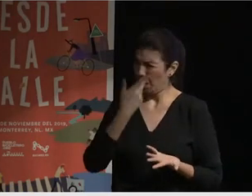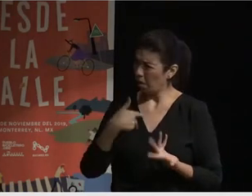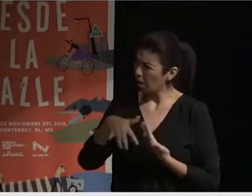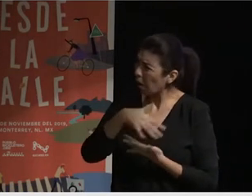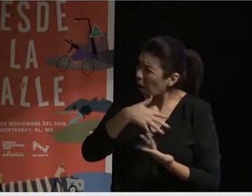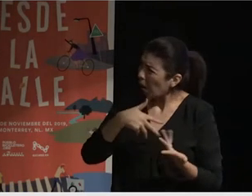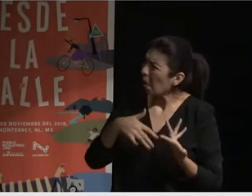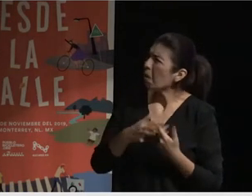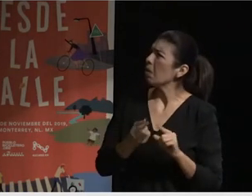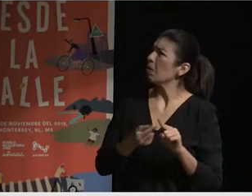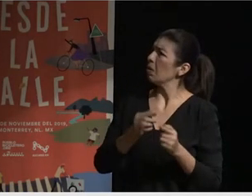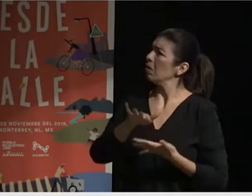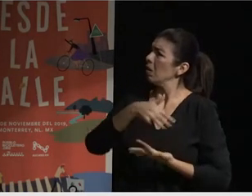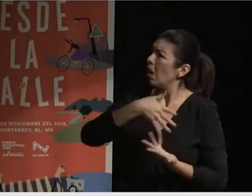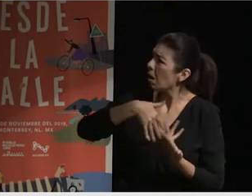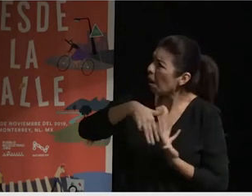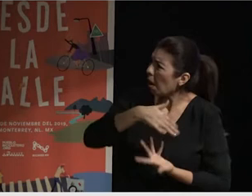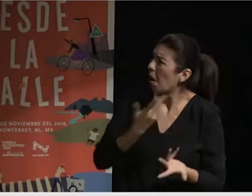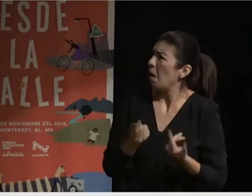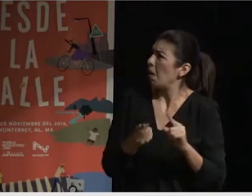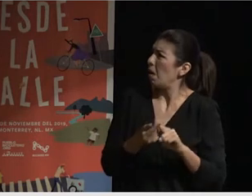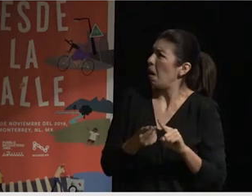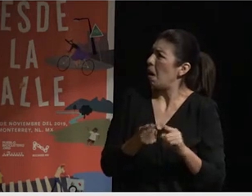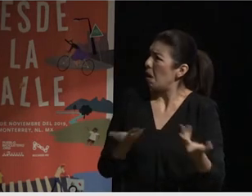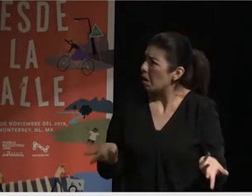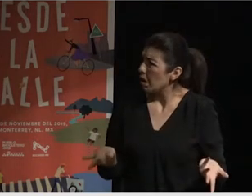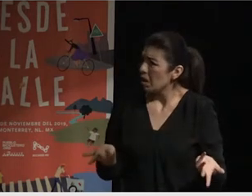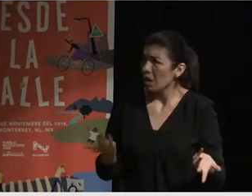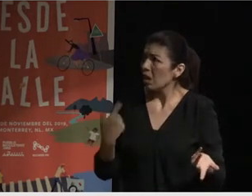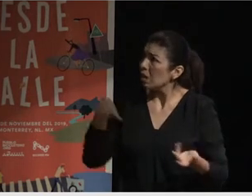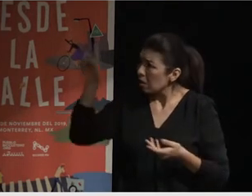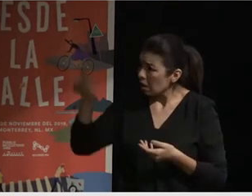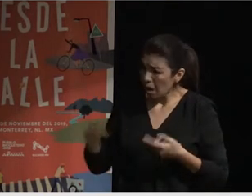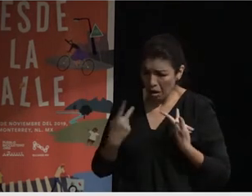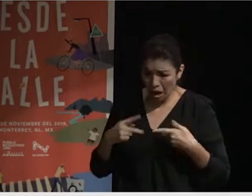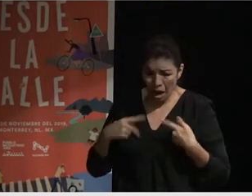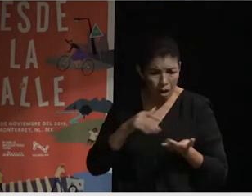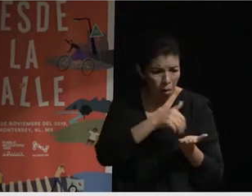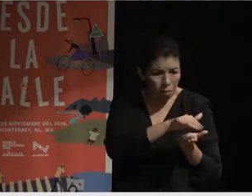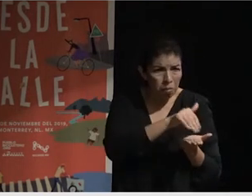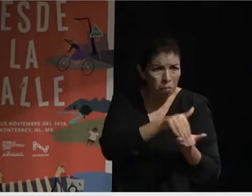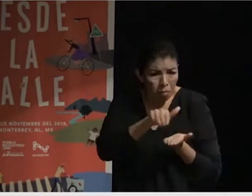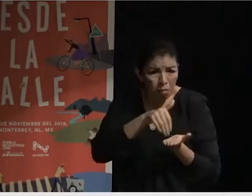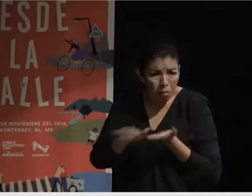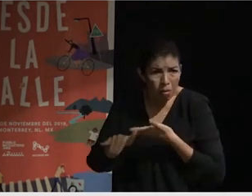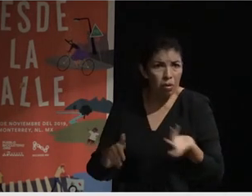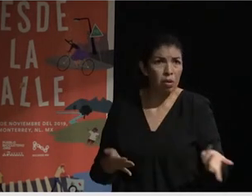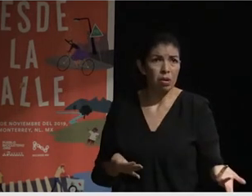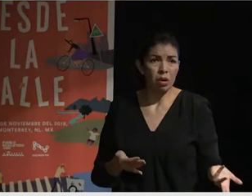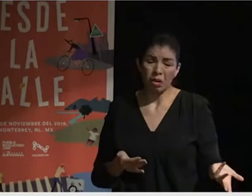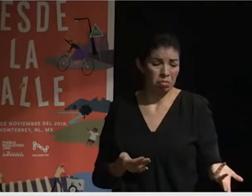como repensar muy bien estos conceptos. Por ejemplo, el de derecho a la ciudad. Yo la verdad ya estaba trabajando en HIC, que somos